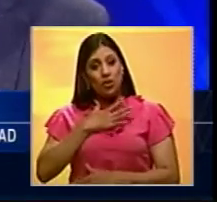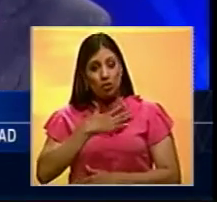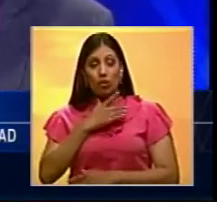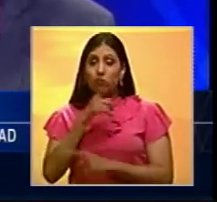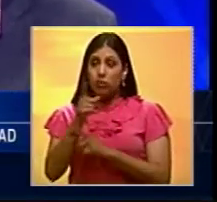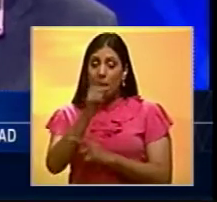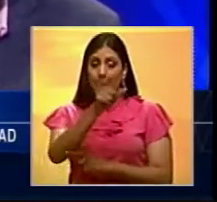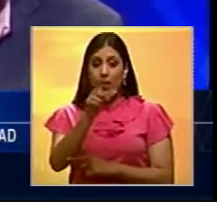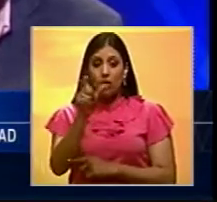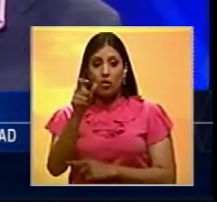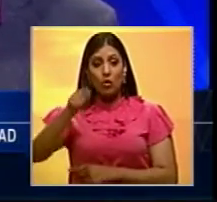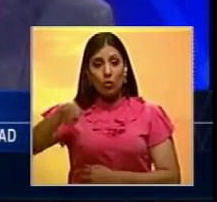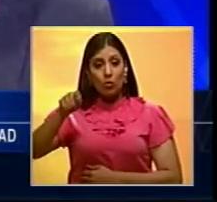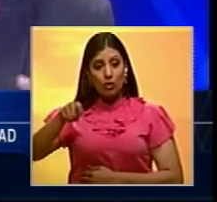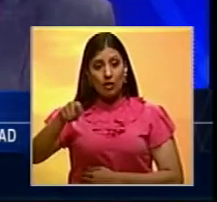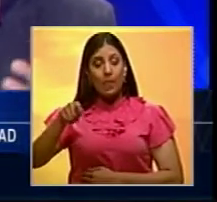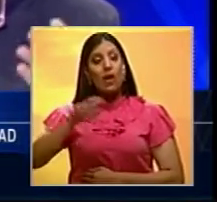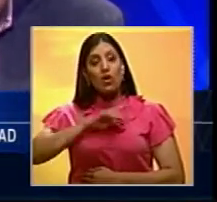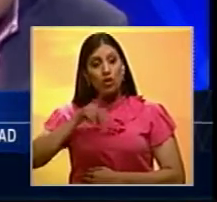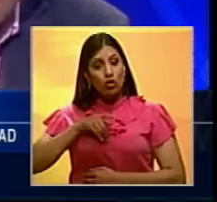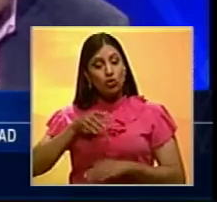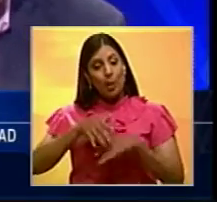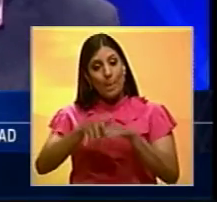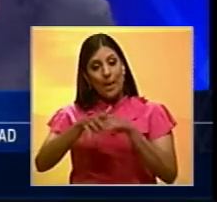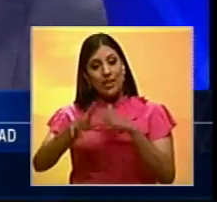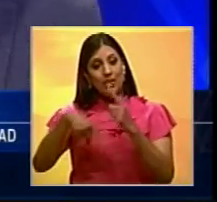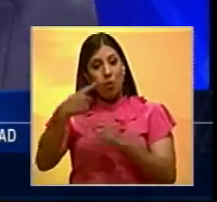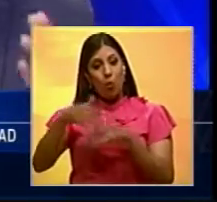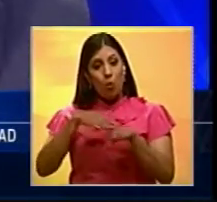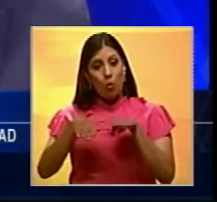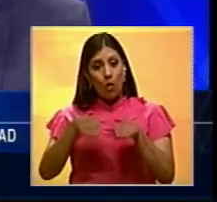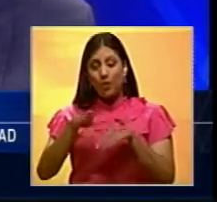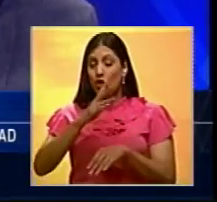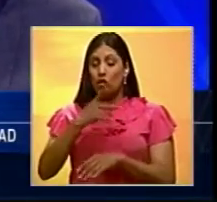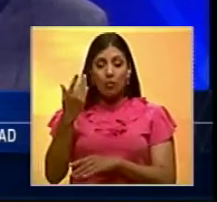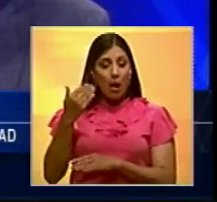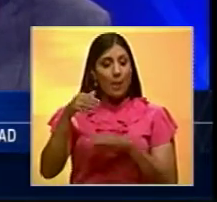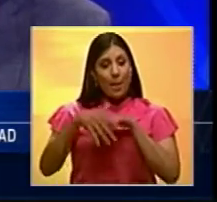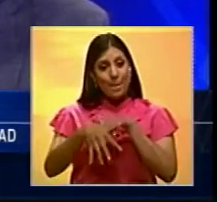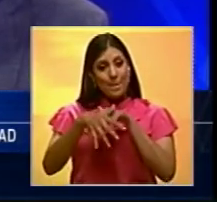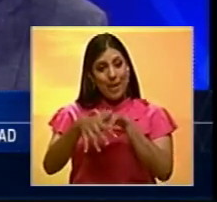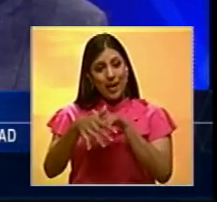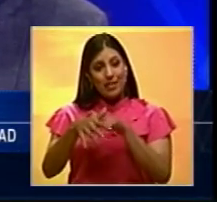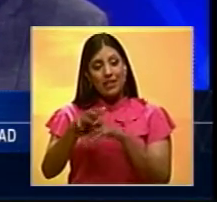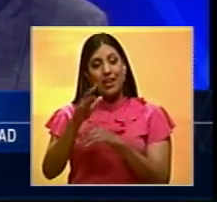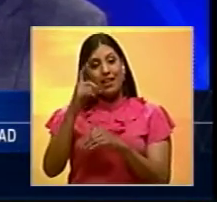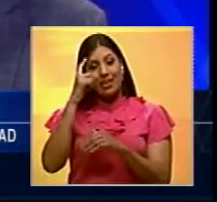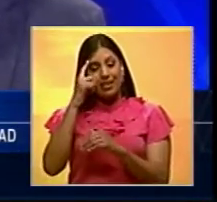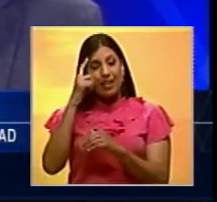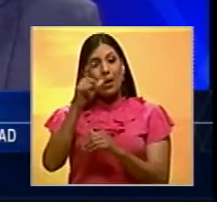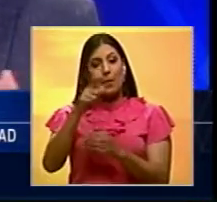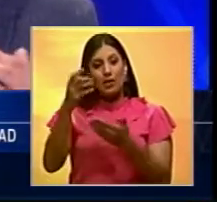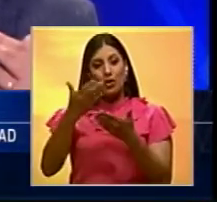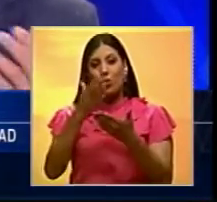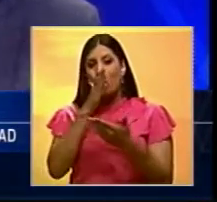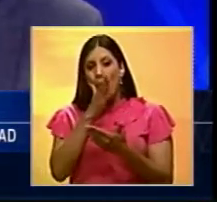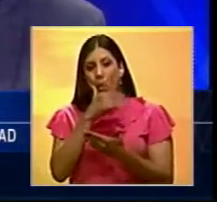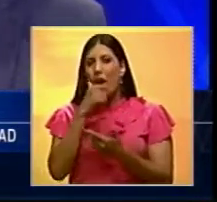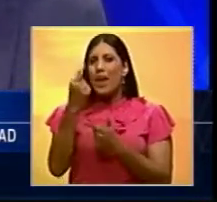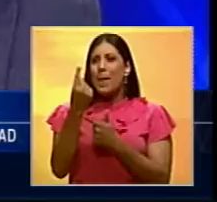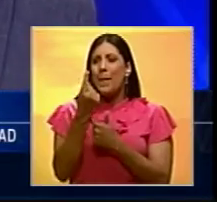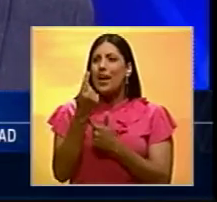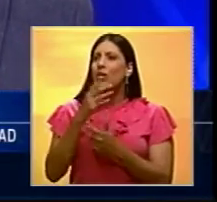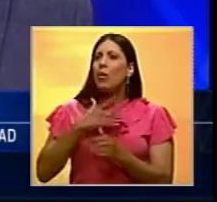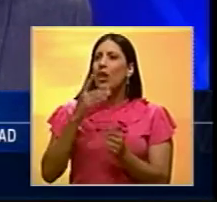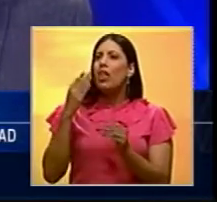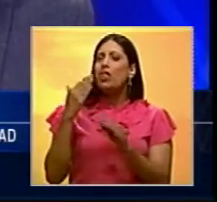le digo a los magistrados del TSJ, vamos a marchar el día jueves. El día jueves vamos a marchar en lo que es la marcha de los récipes. No hay sentencia que